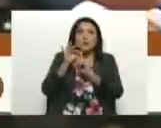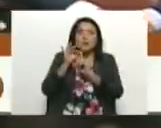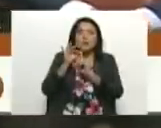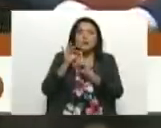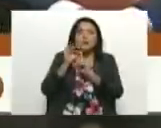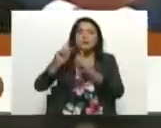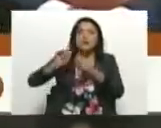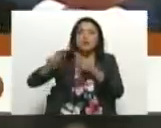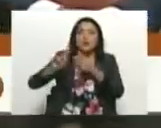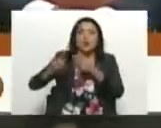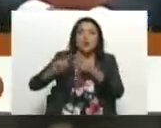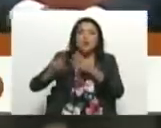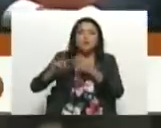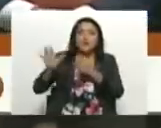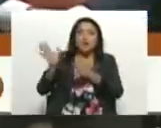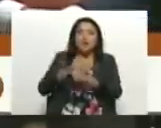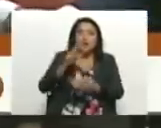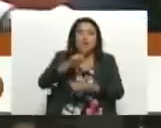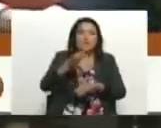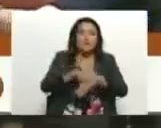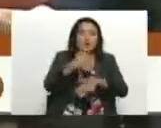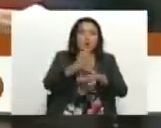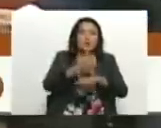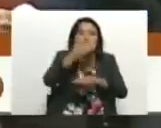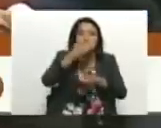incautados, decomisados y confiscados.